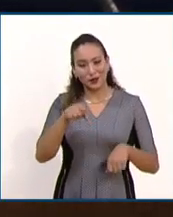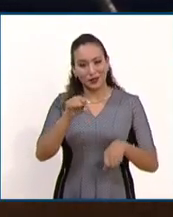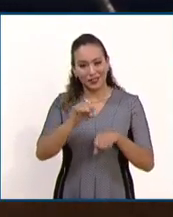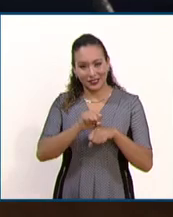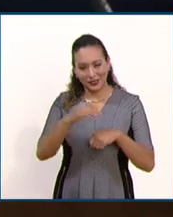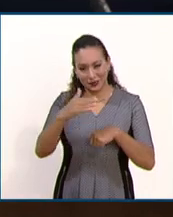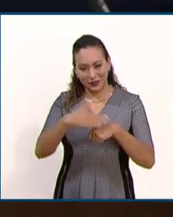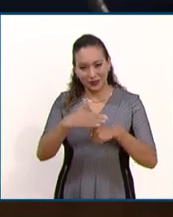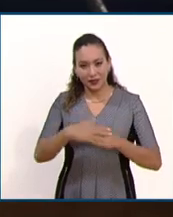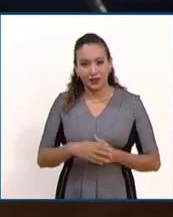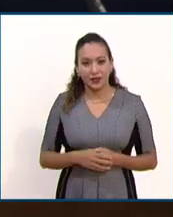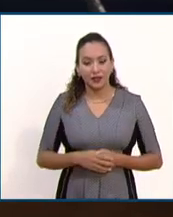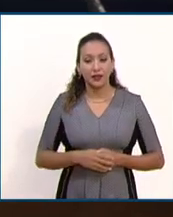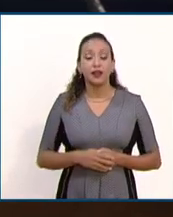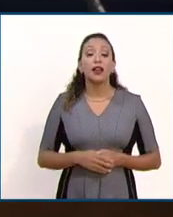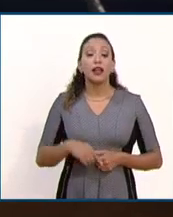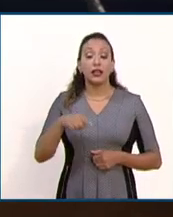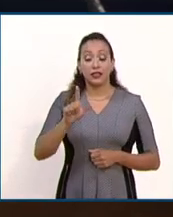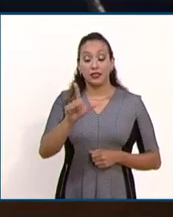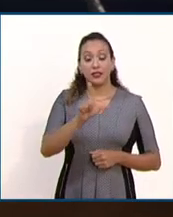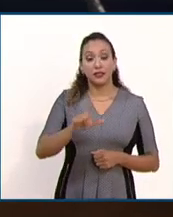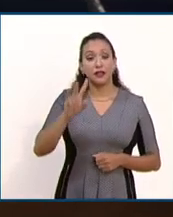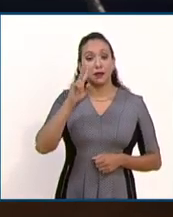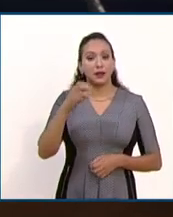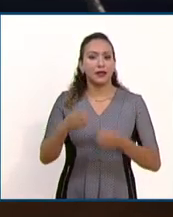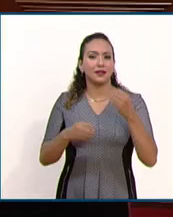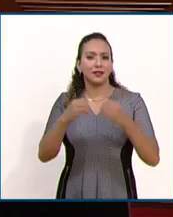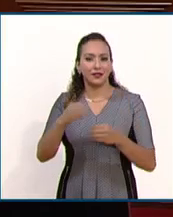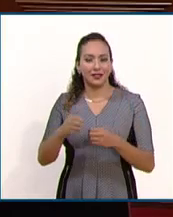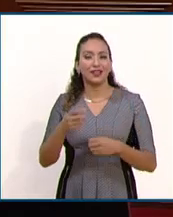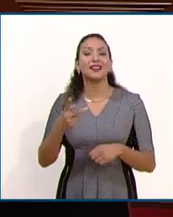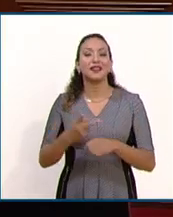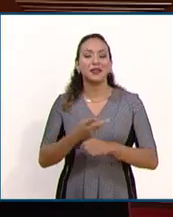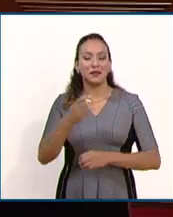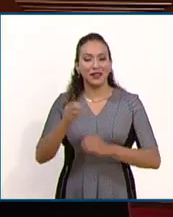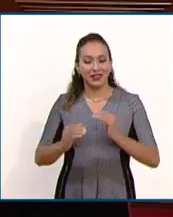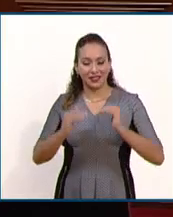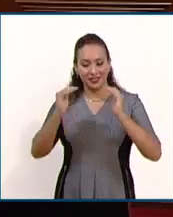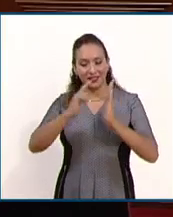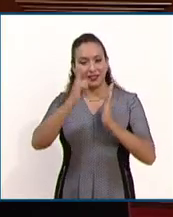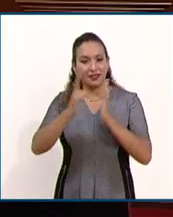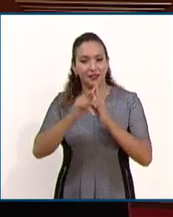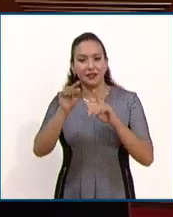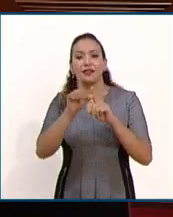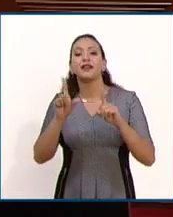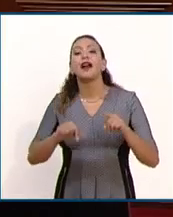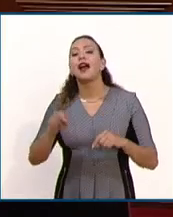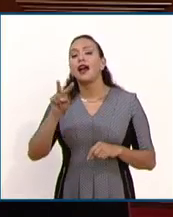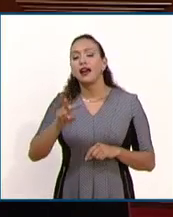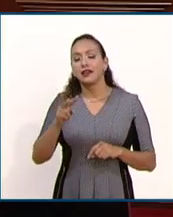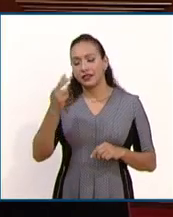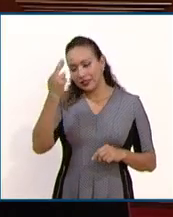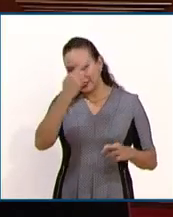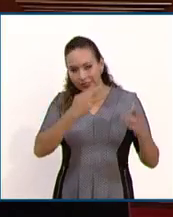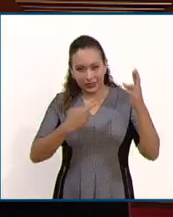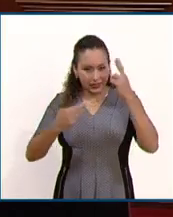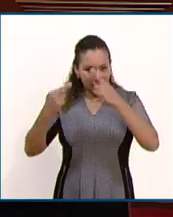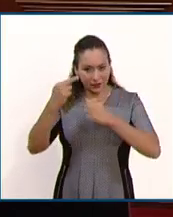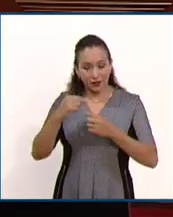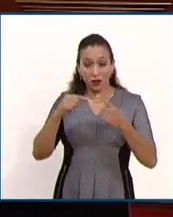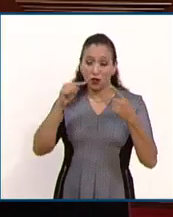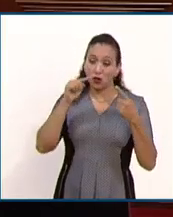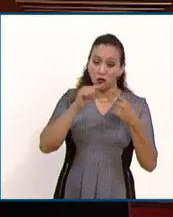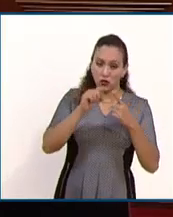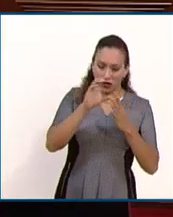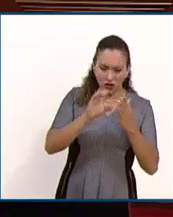Poder Judicial de la Federación. Este lunes sigue la sesión del Pleno de la Suprema Corte, porque en esta ocasión tienen previsto analizar y resolver una acción